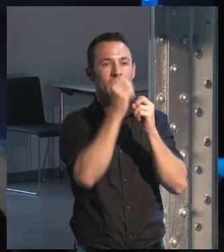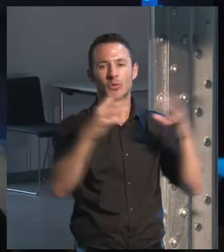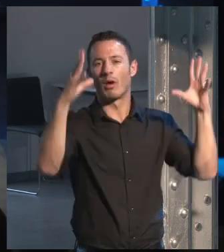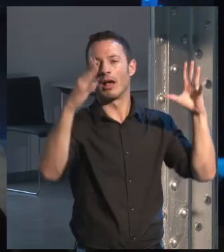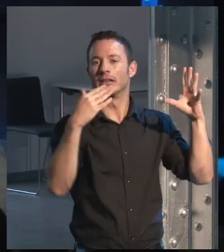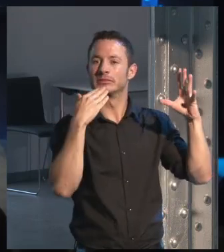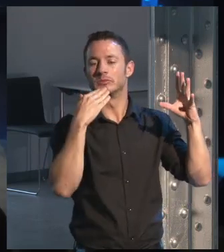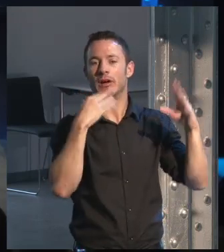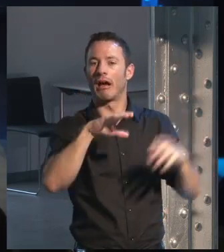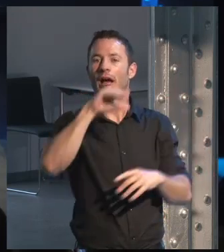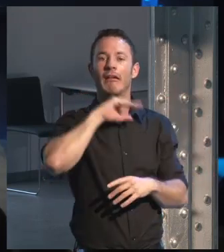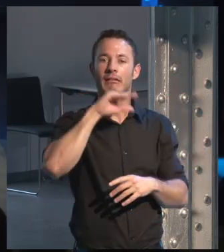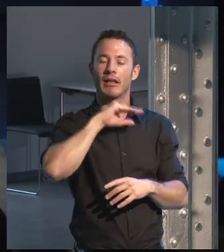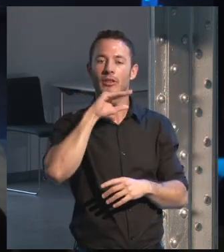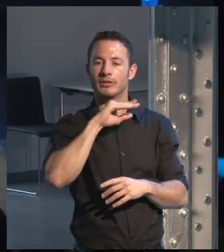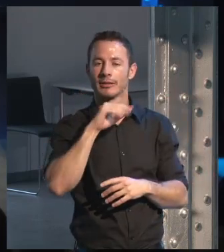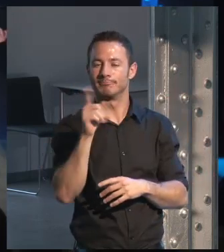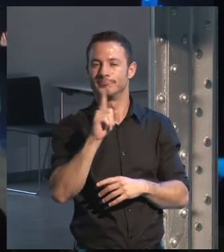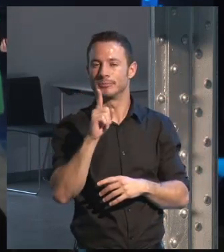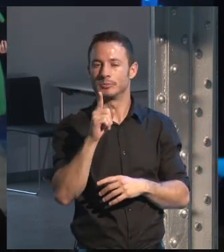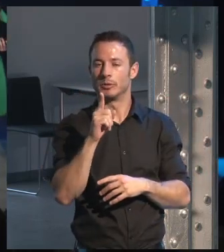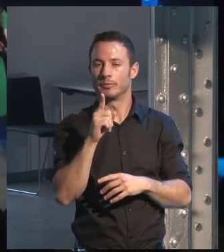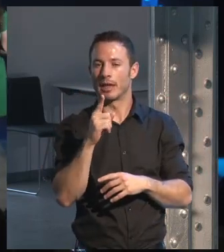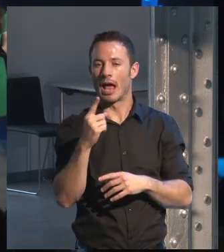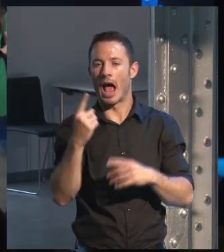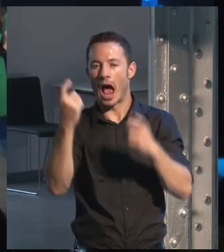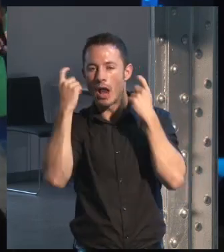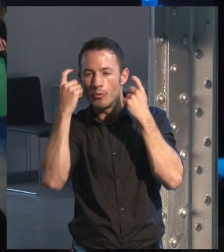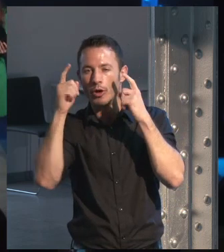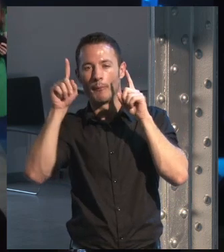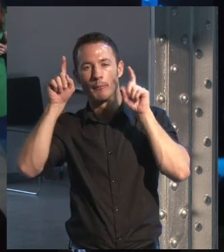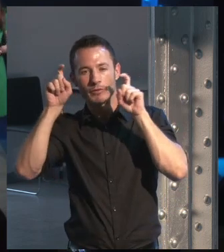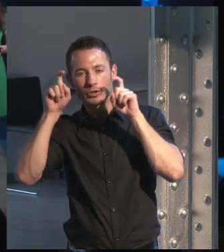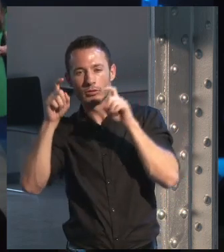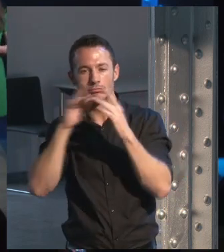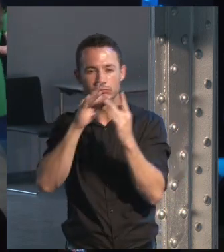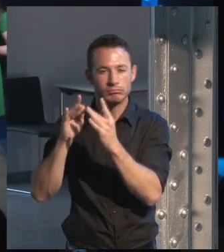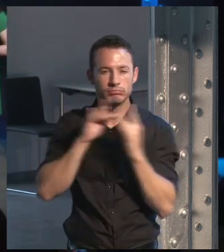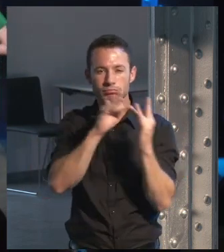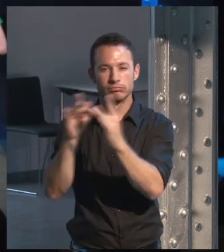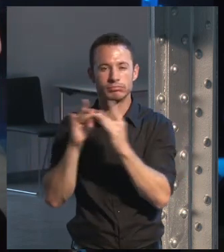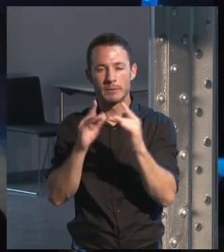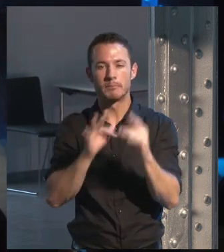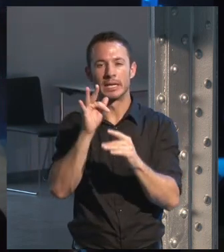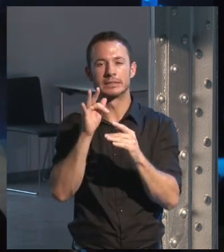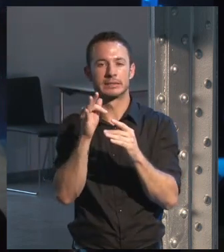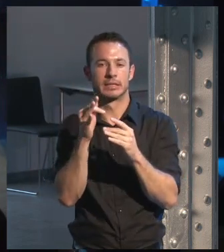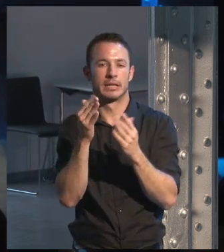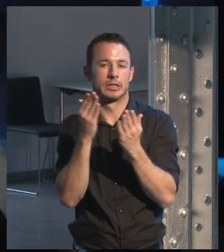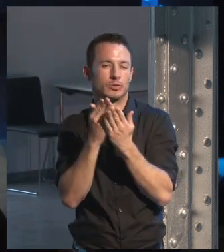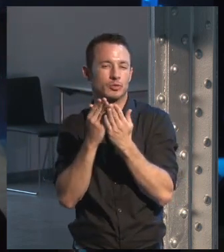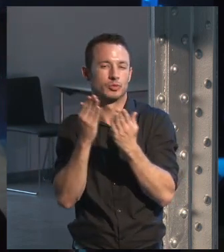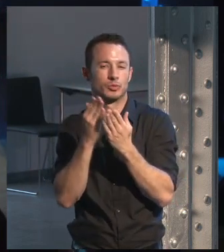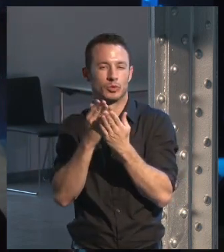mera anécdota y que genere una relación entre los alumnos, el profesor y aquello que se está estudiando. Es